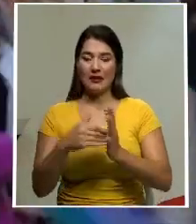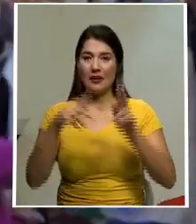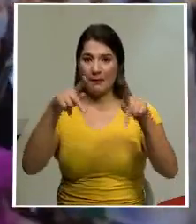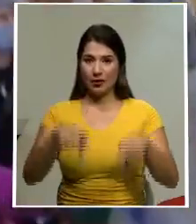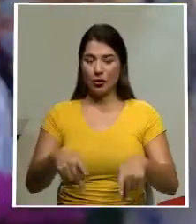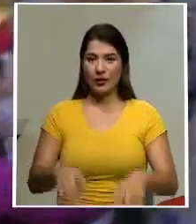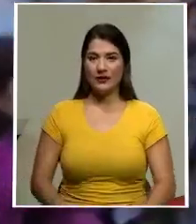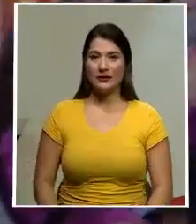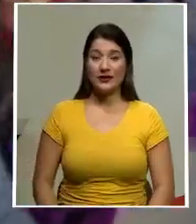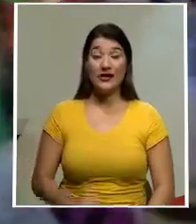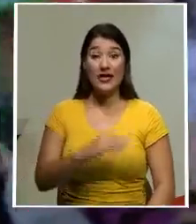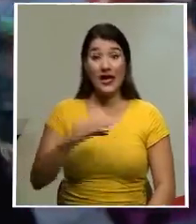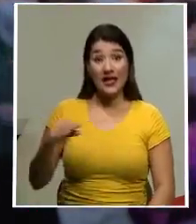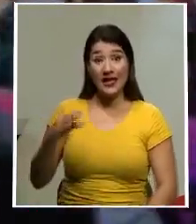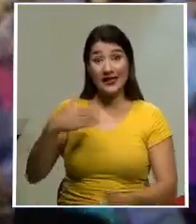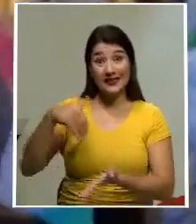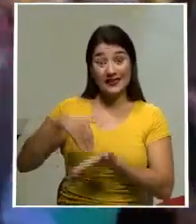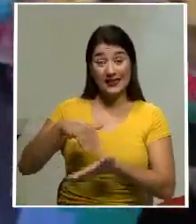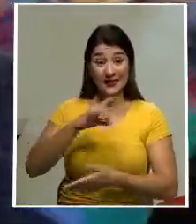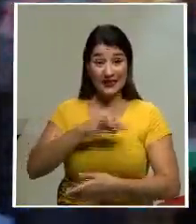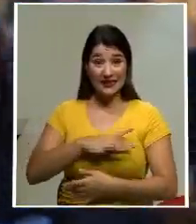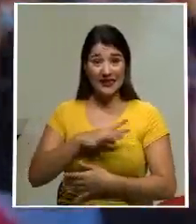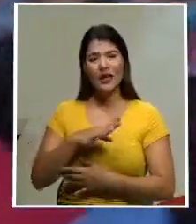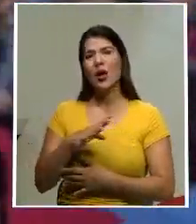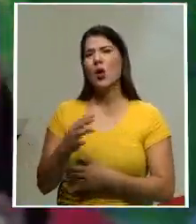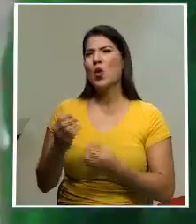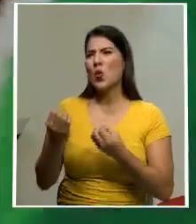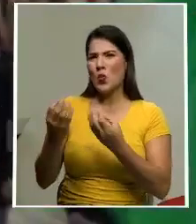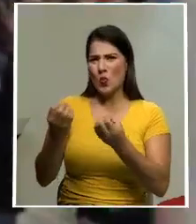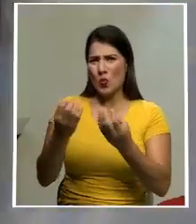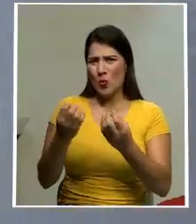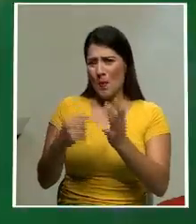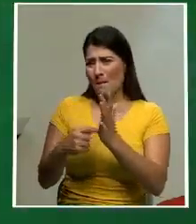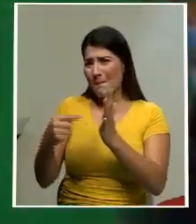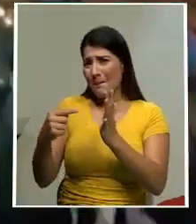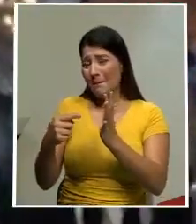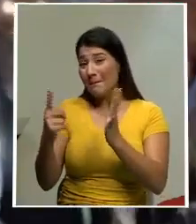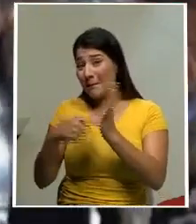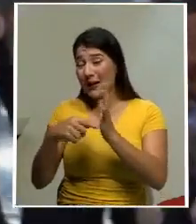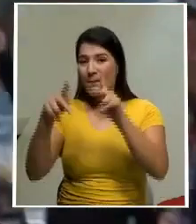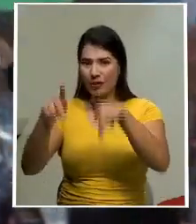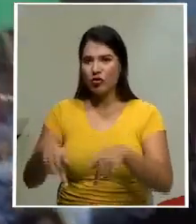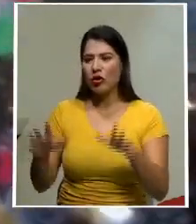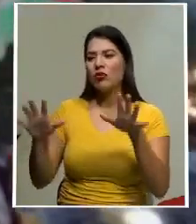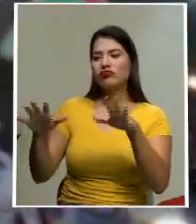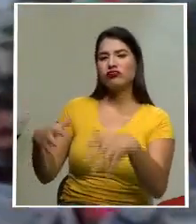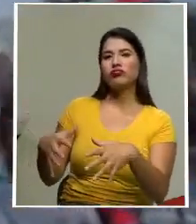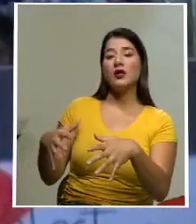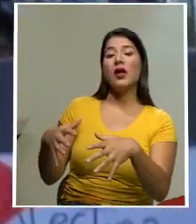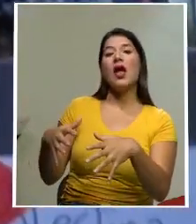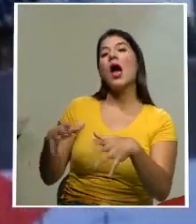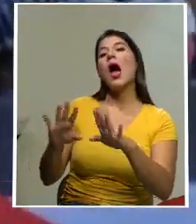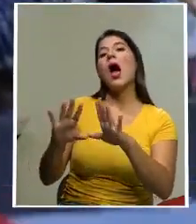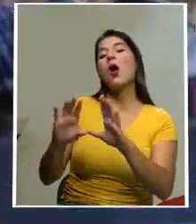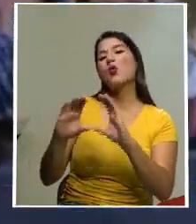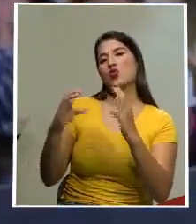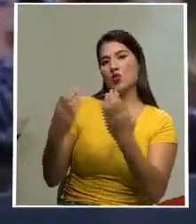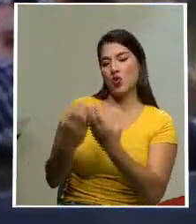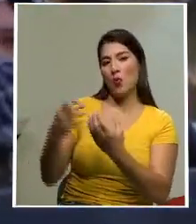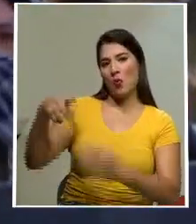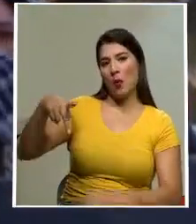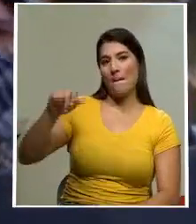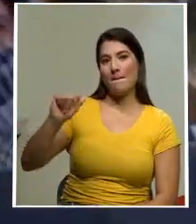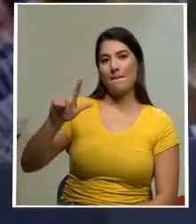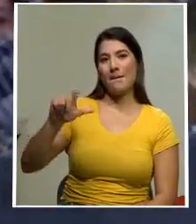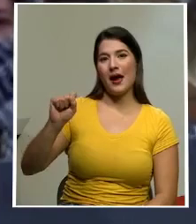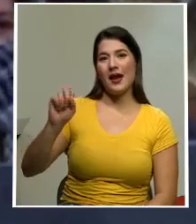personas. Y en Santiago, más de 1 millar de manifestantes se reunieron en el Club Palestino, en el este de la capital, para protestar por las